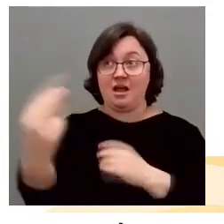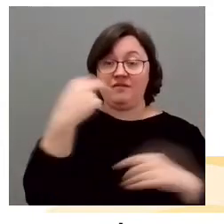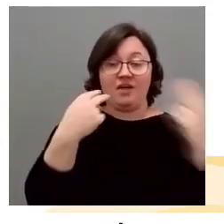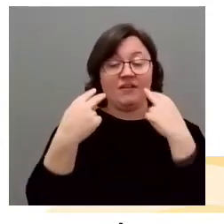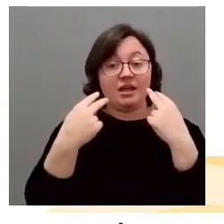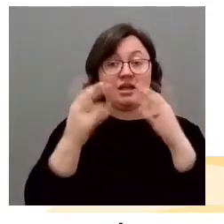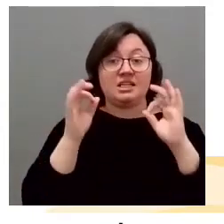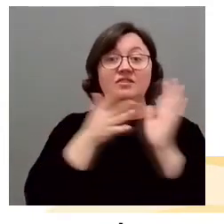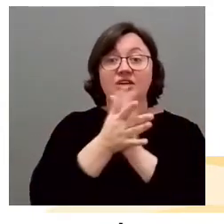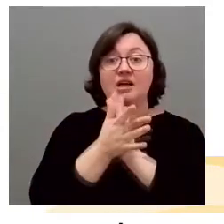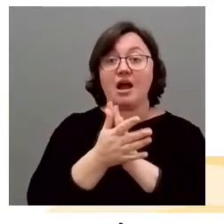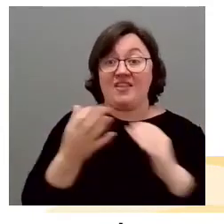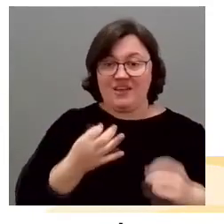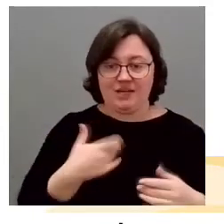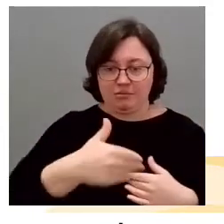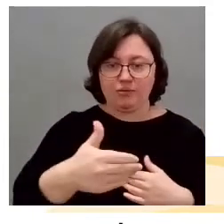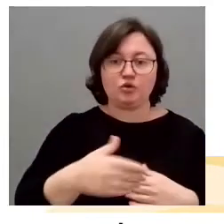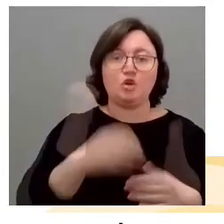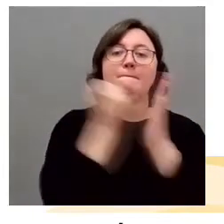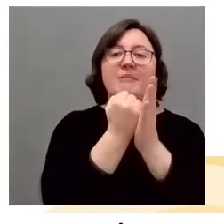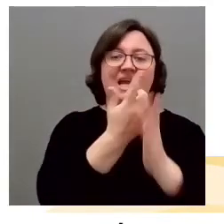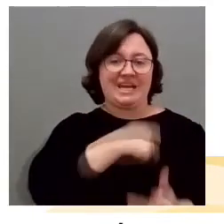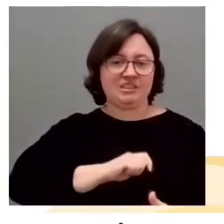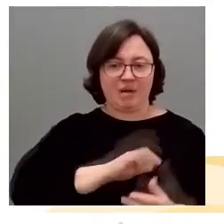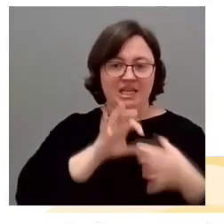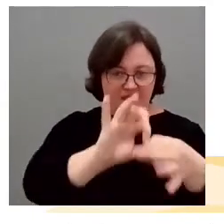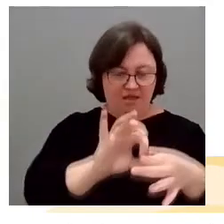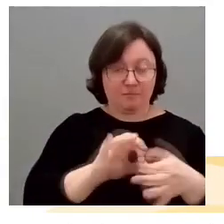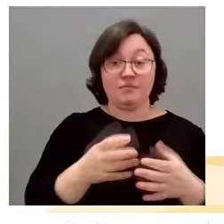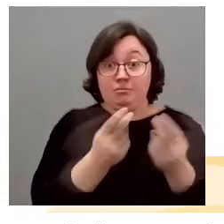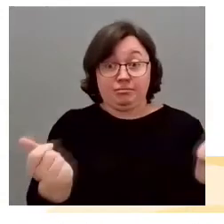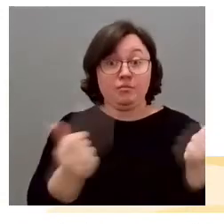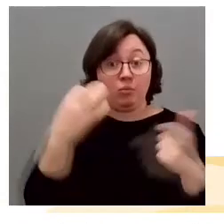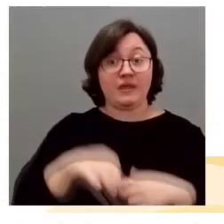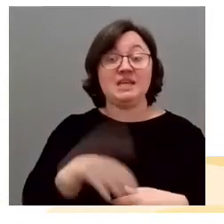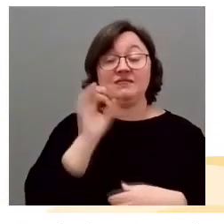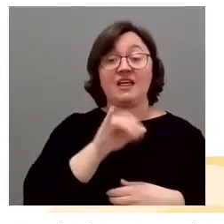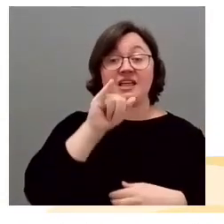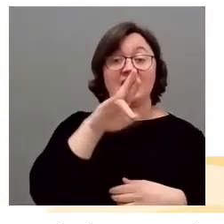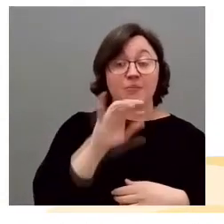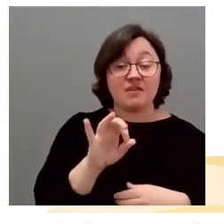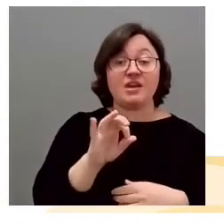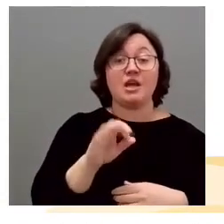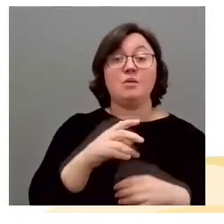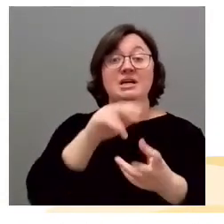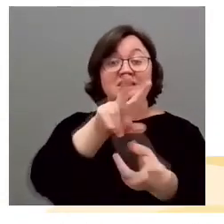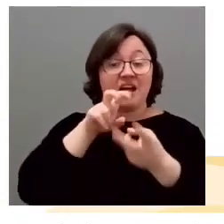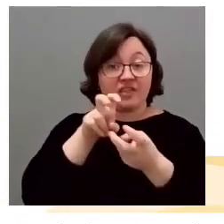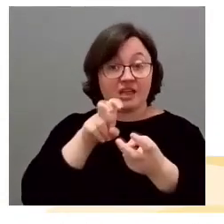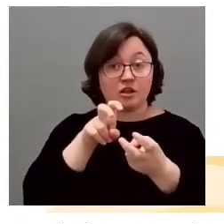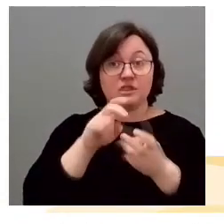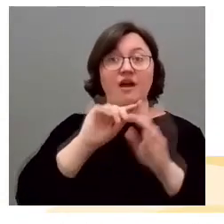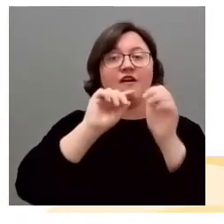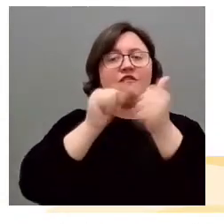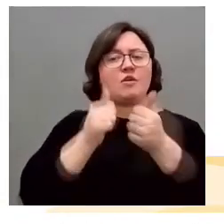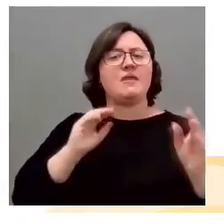o de lo que podría ser y de lo que debe ser la marca España. Es verdad que el IRPF y el impuesto a sociedades son unas fórmulas de